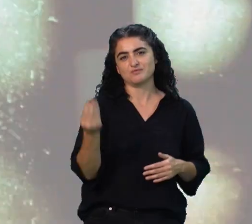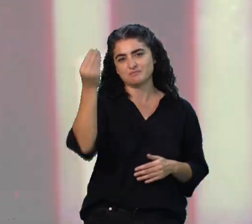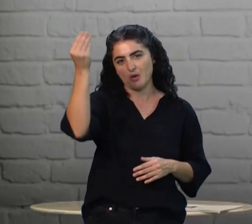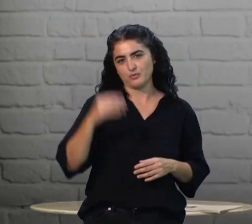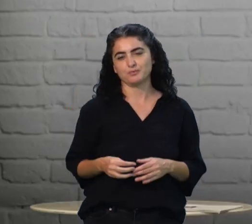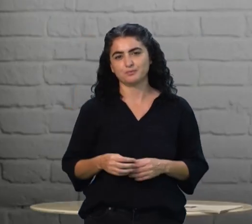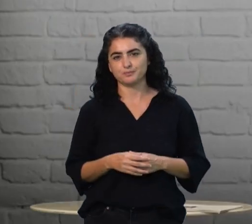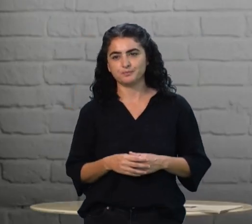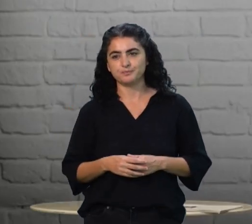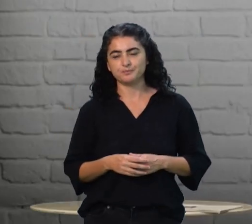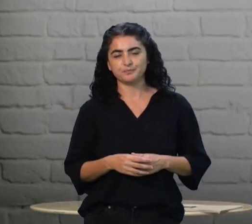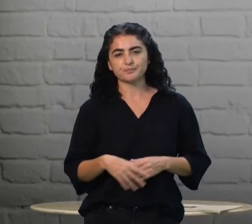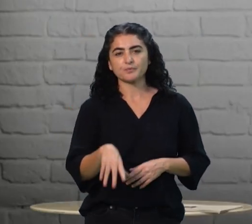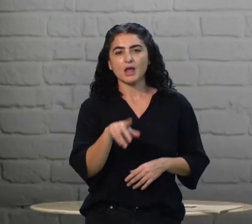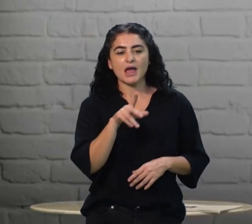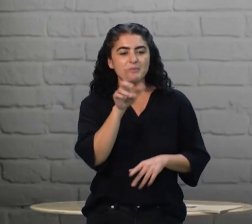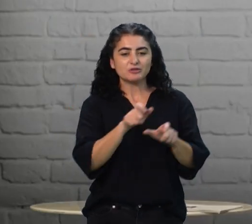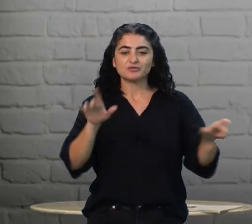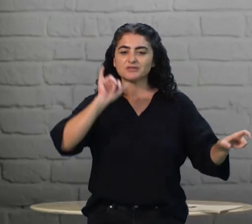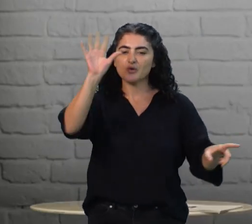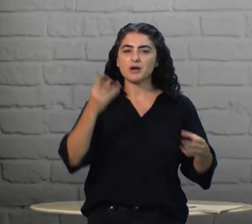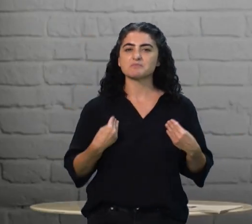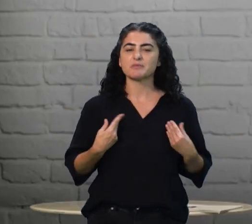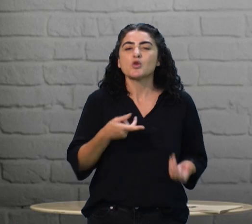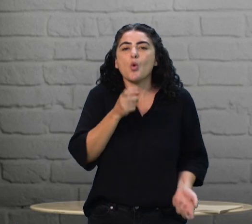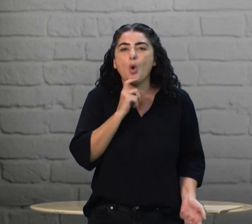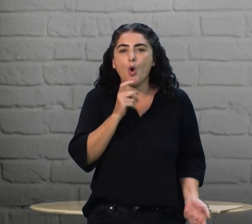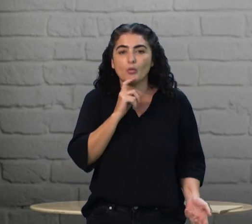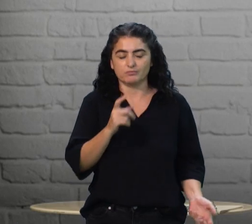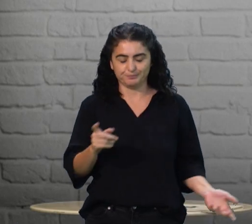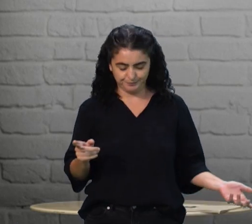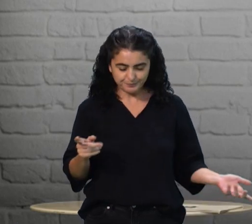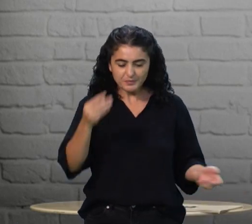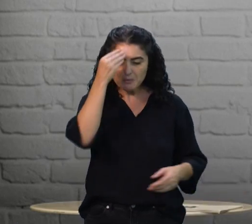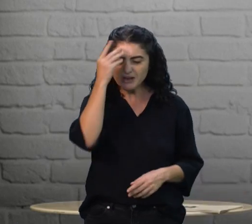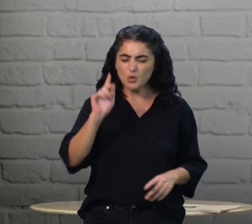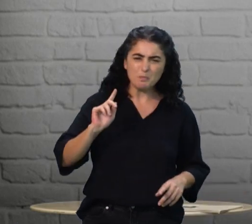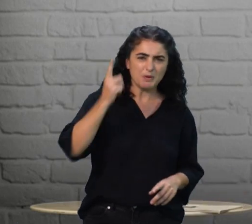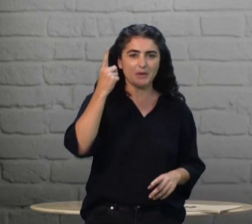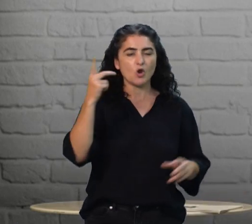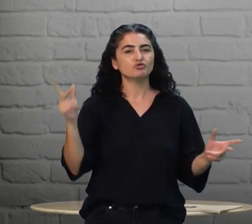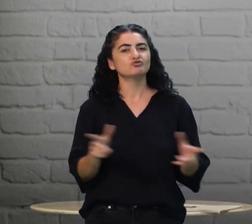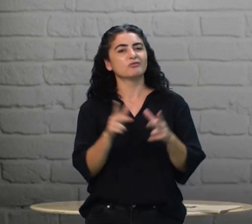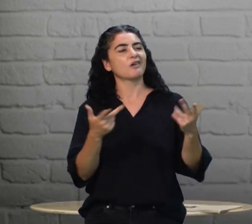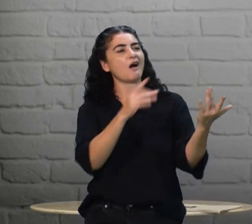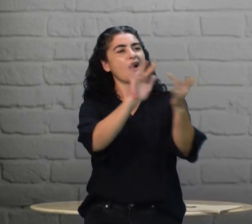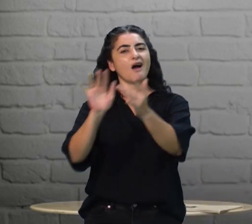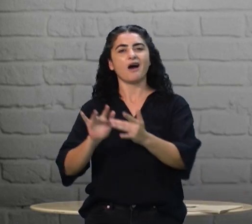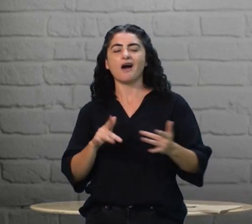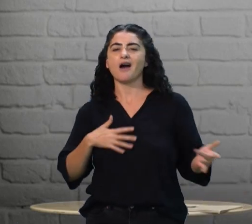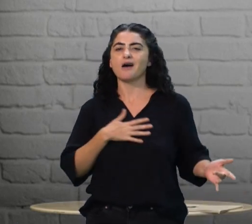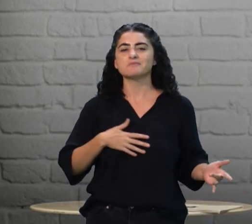diría Cómo somos los riojanos Bueno pues yo creo que ante todo muy sociables amables buena